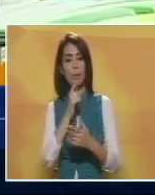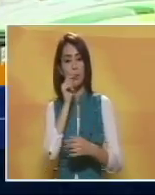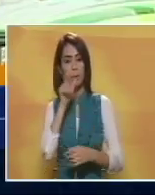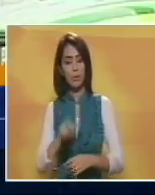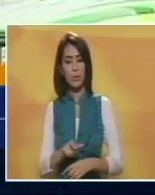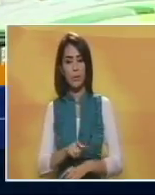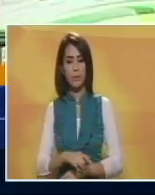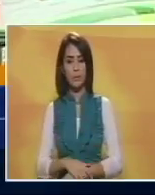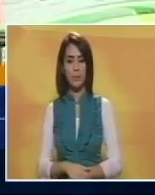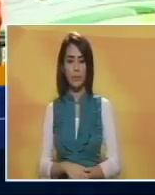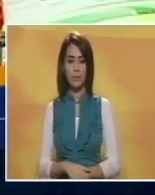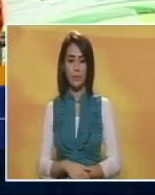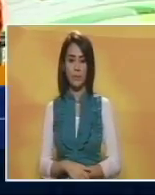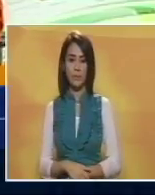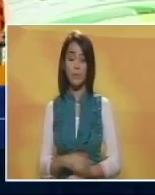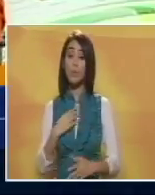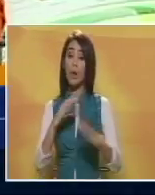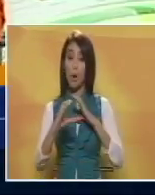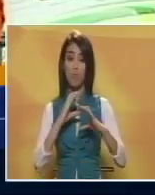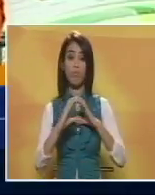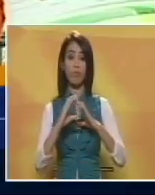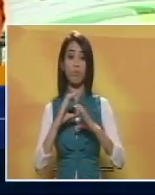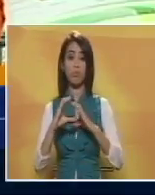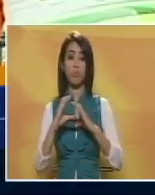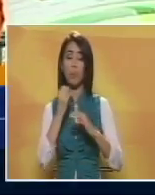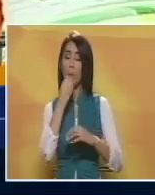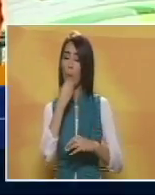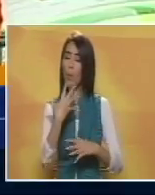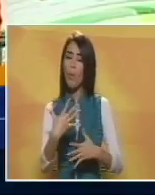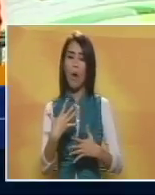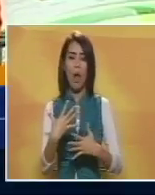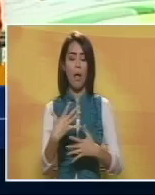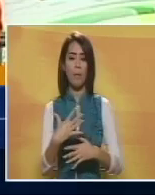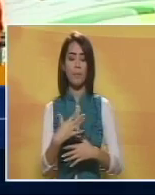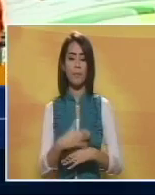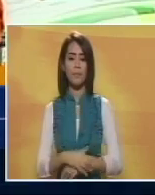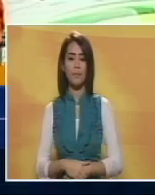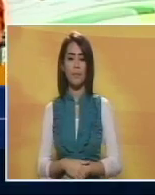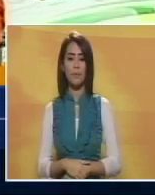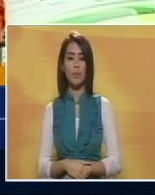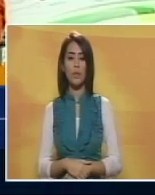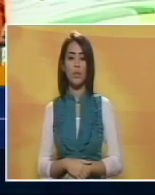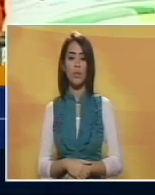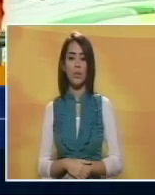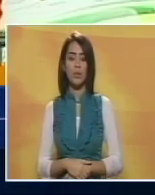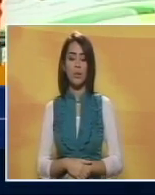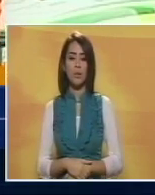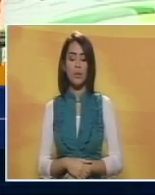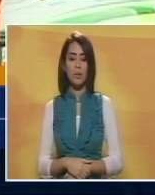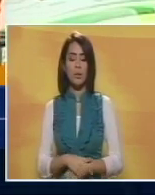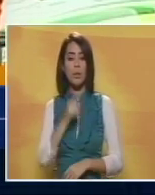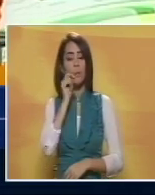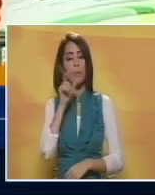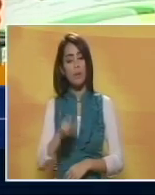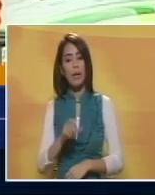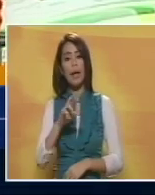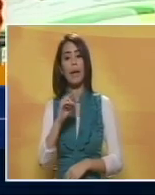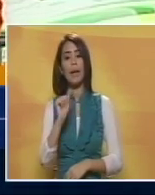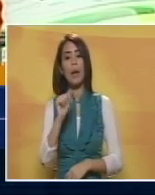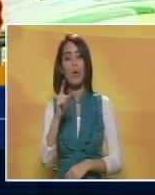Díaz-Canel. Tuve una conversación buena de saludo con el comandante general de ejército Raúl